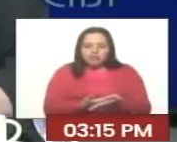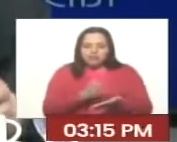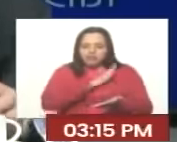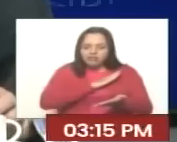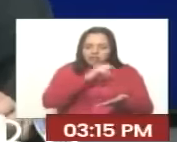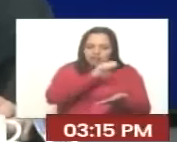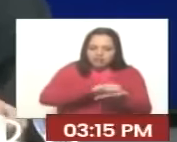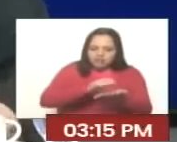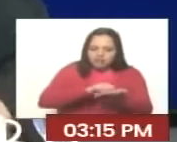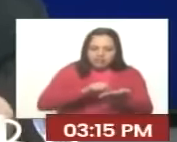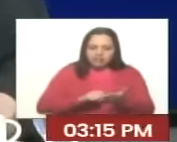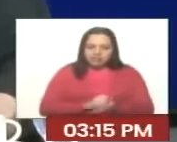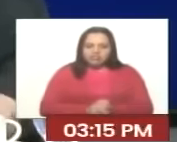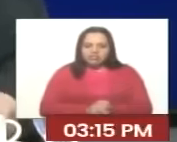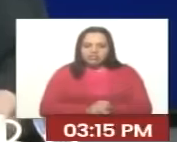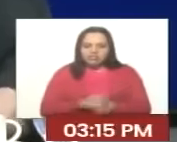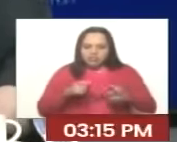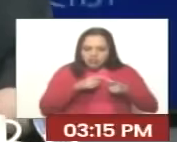autor